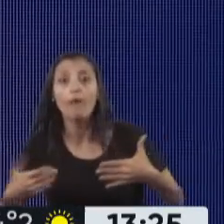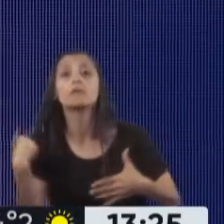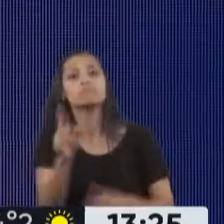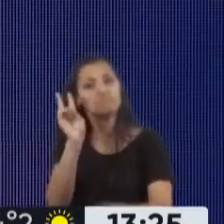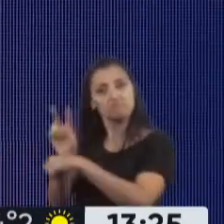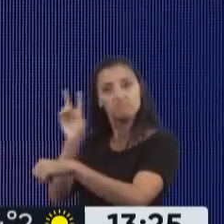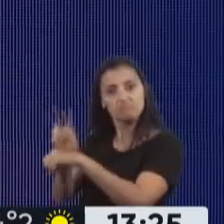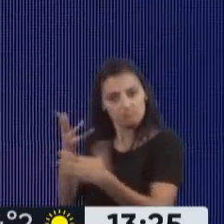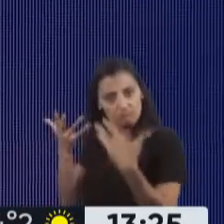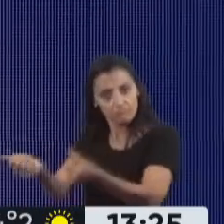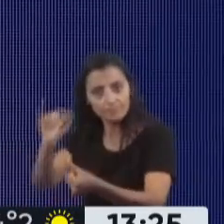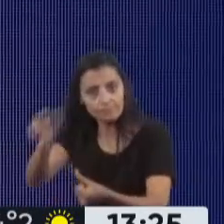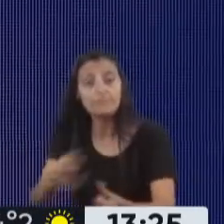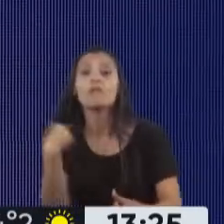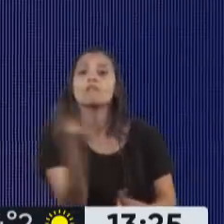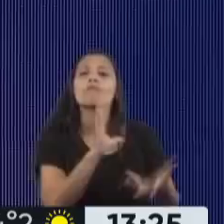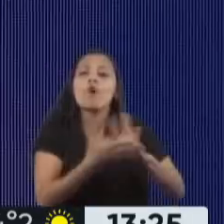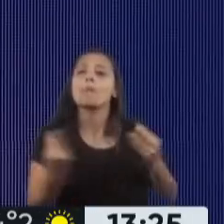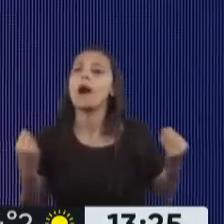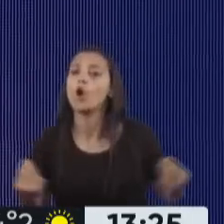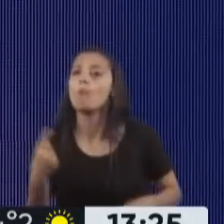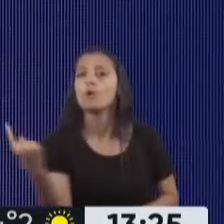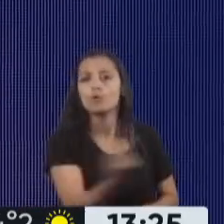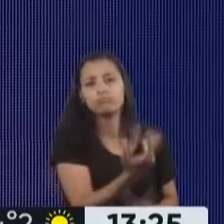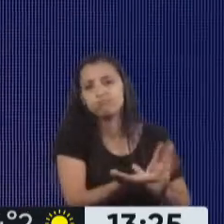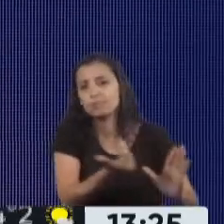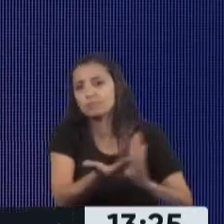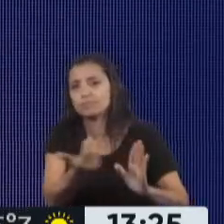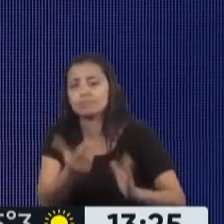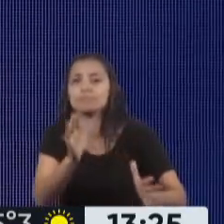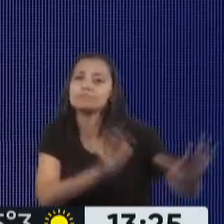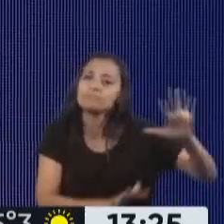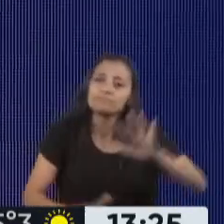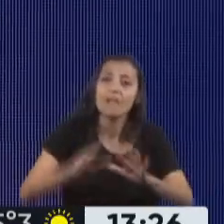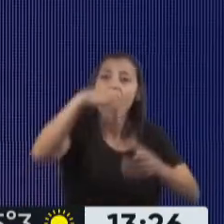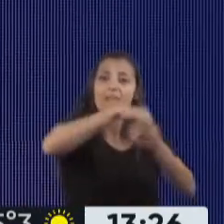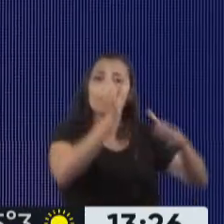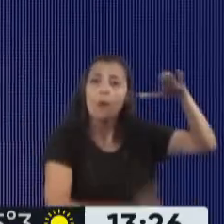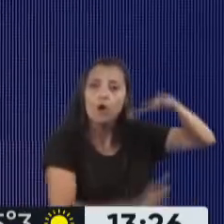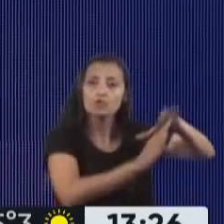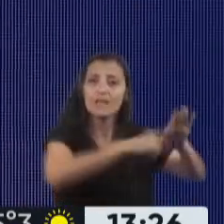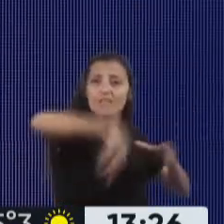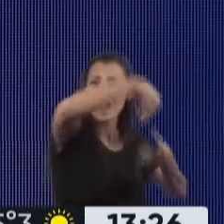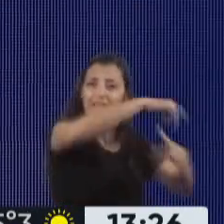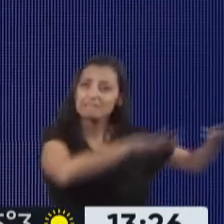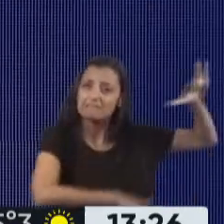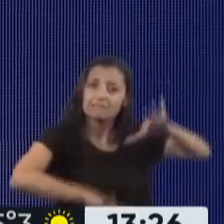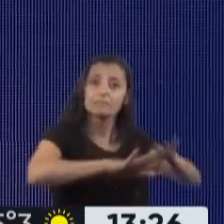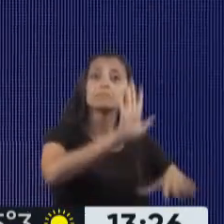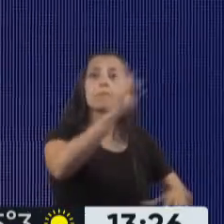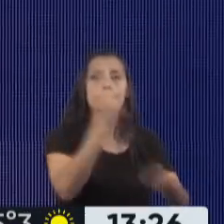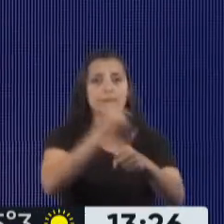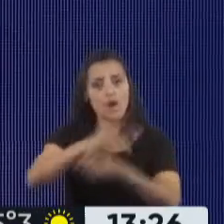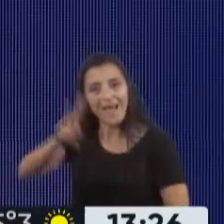defendidos. De hecho, la forma en la cual nosotros desarmamos la situación del Banco Central fue respetar el